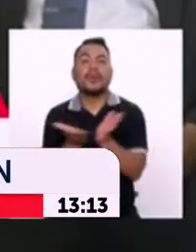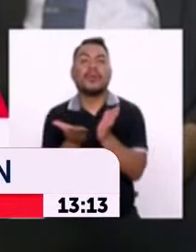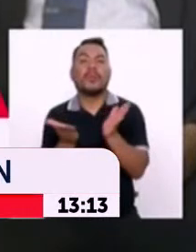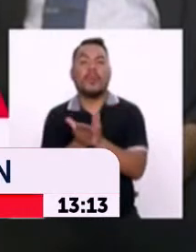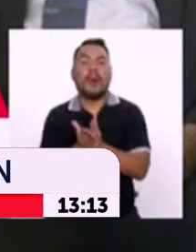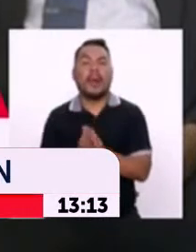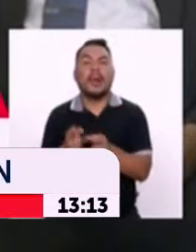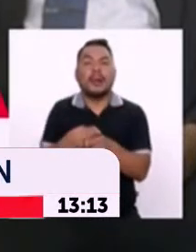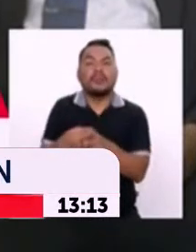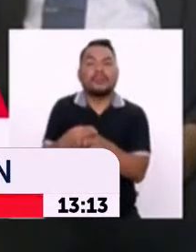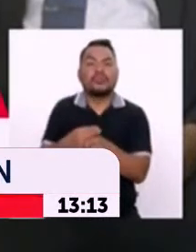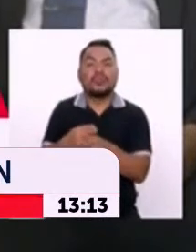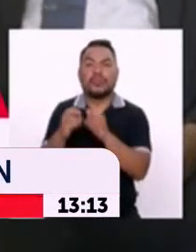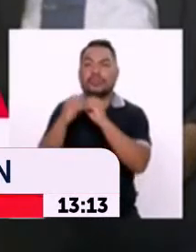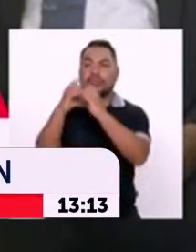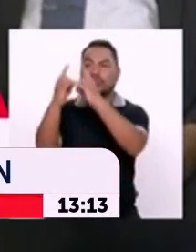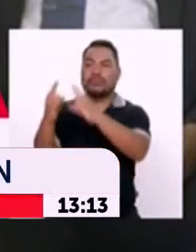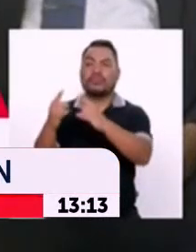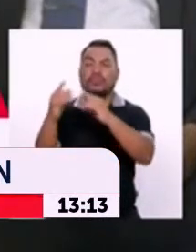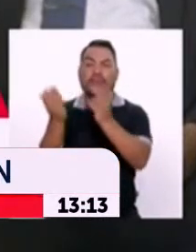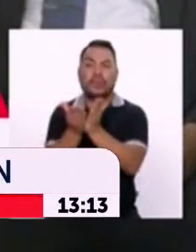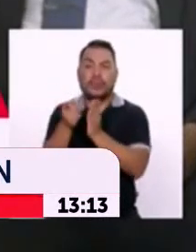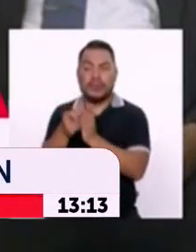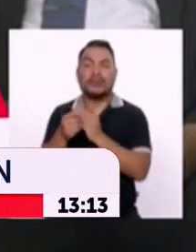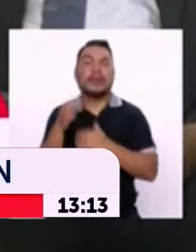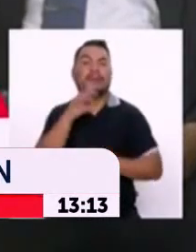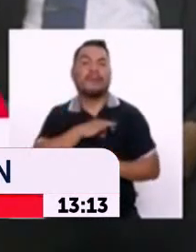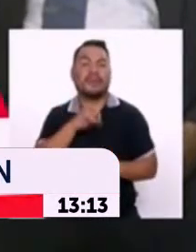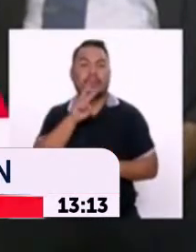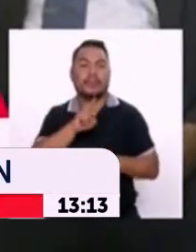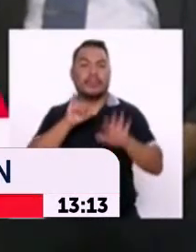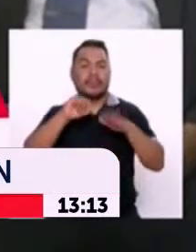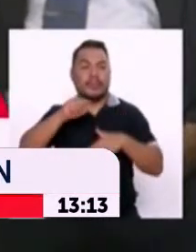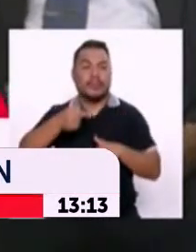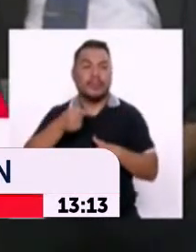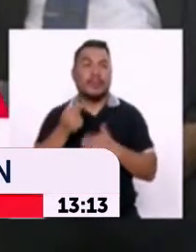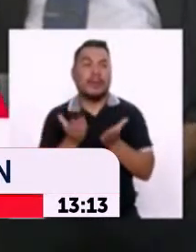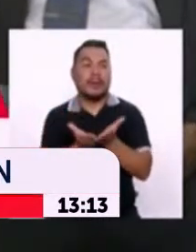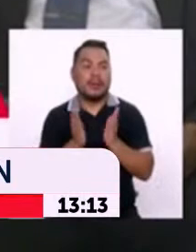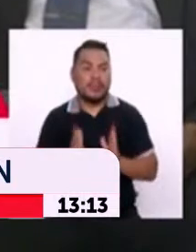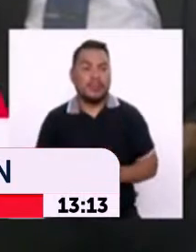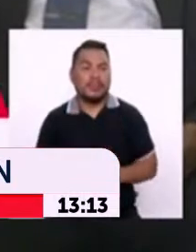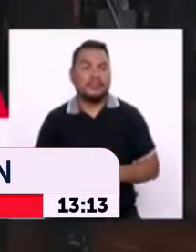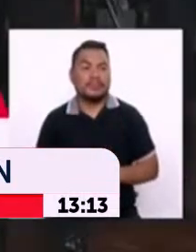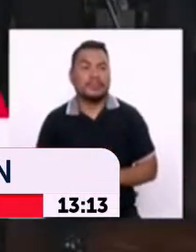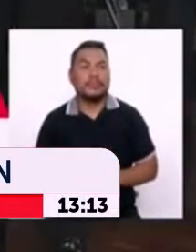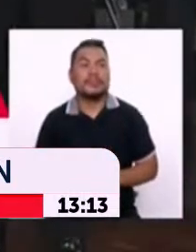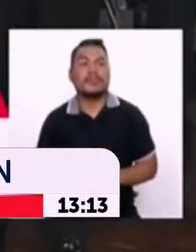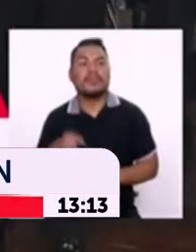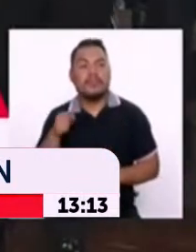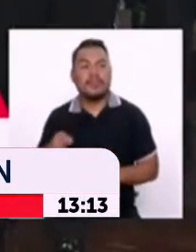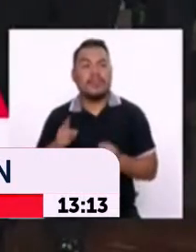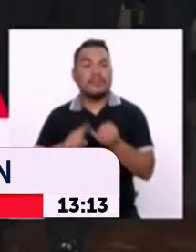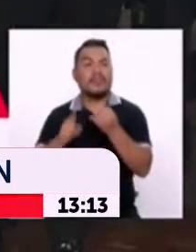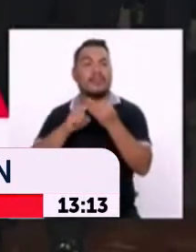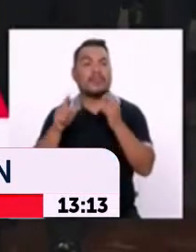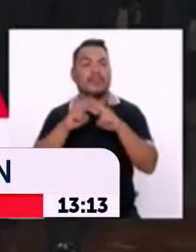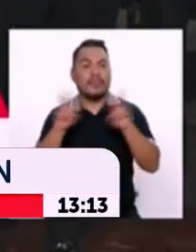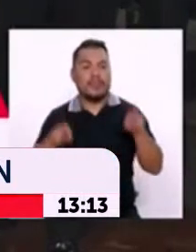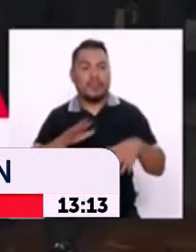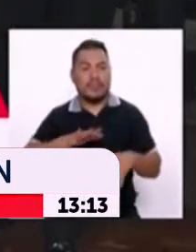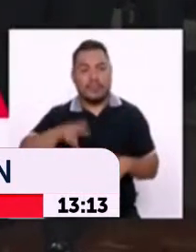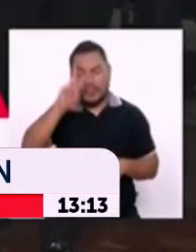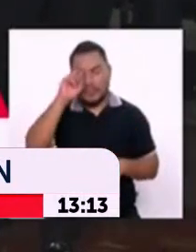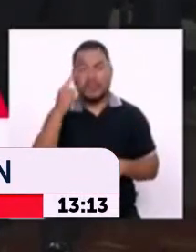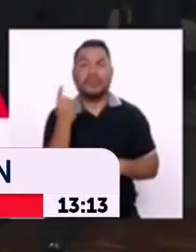escuelas de contingencia que beneficiarán a 26.000 alumnos. Esto en varias regiones del